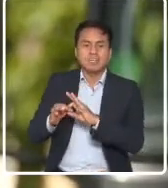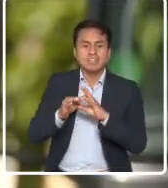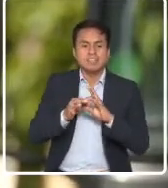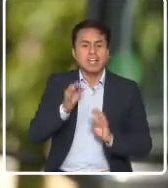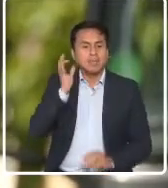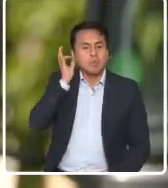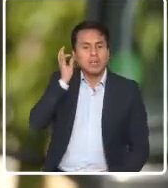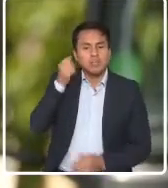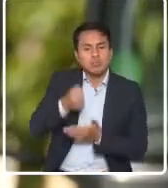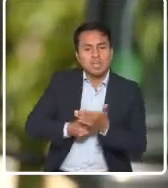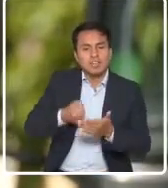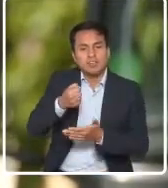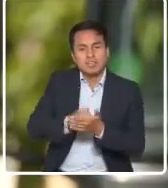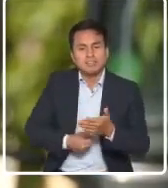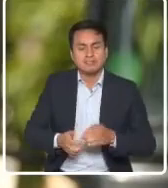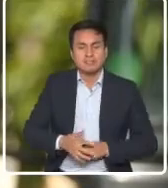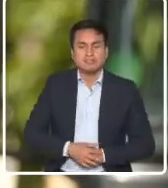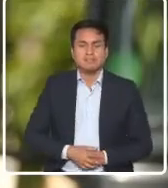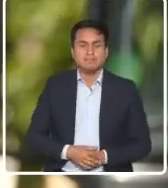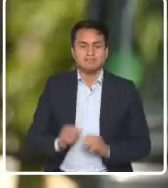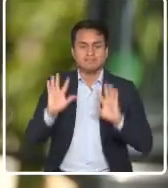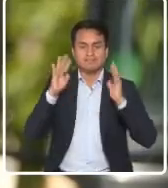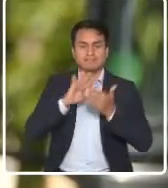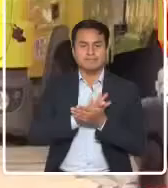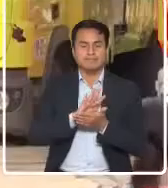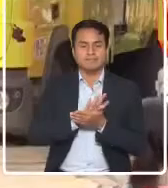gracias a estas mujeres luchadoras.